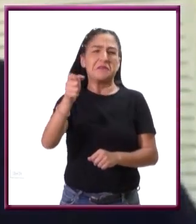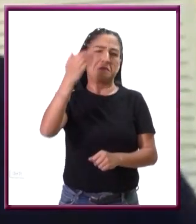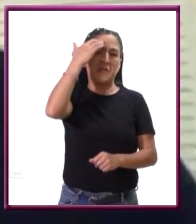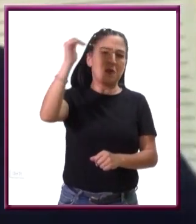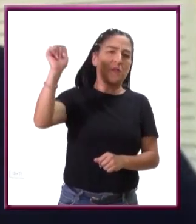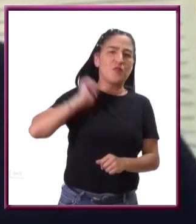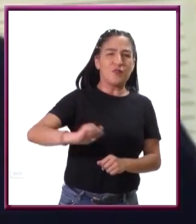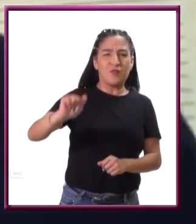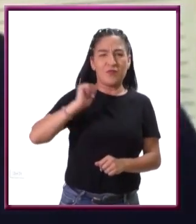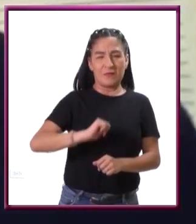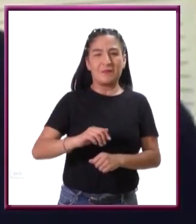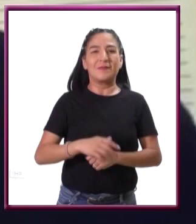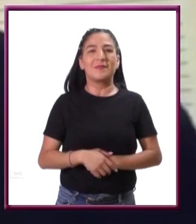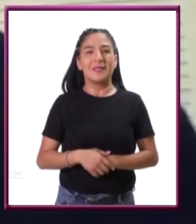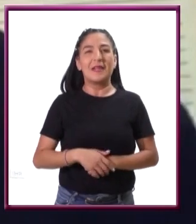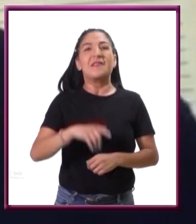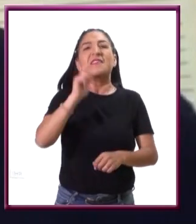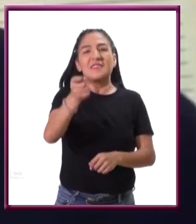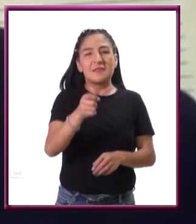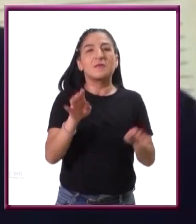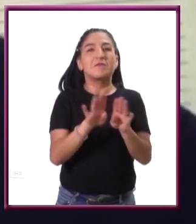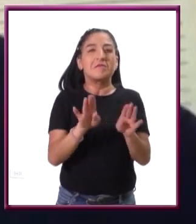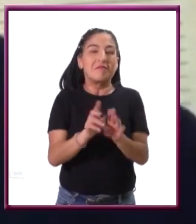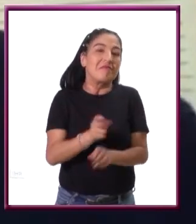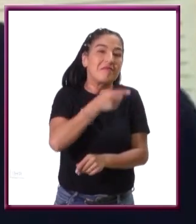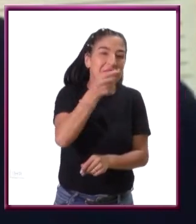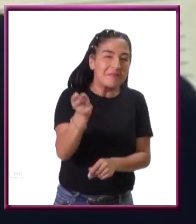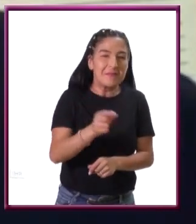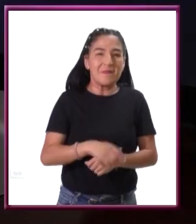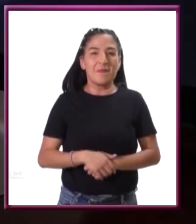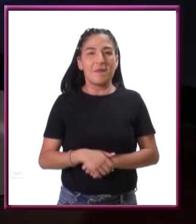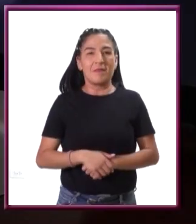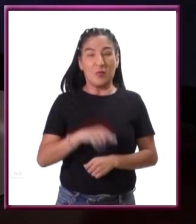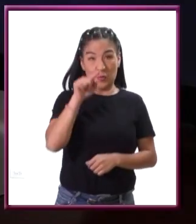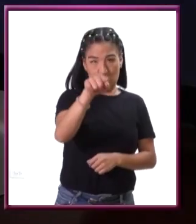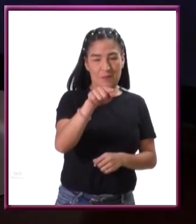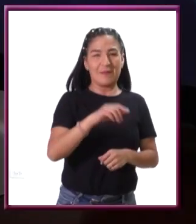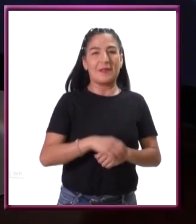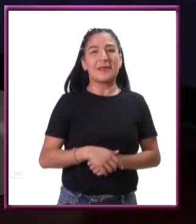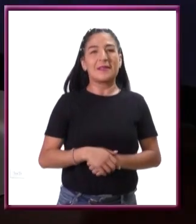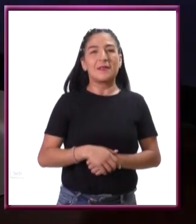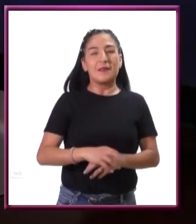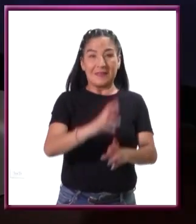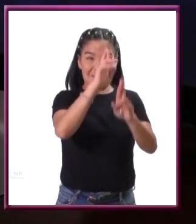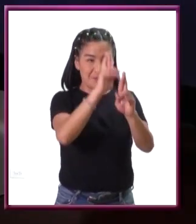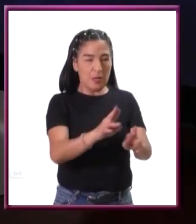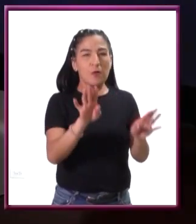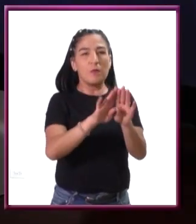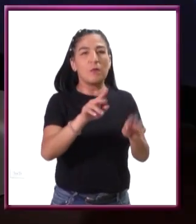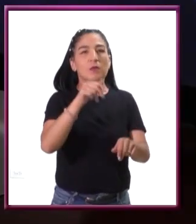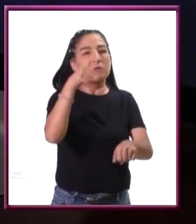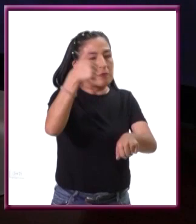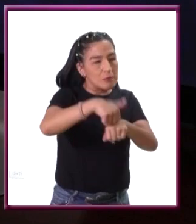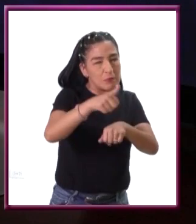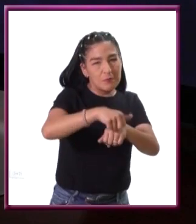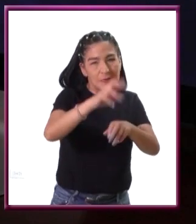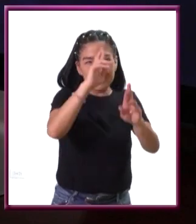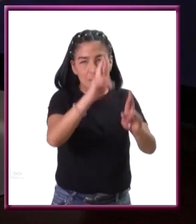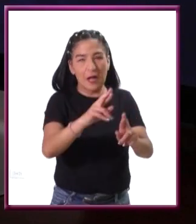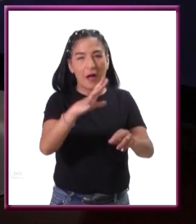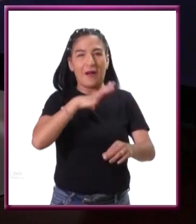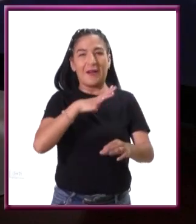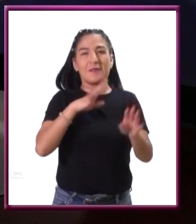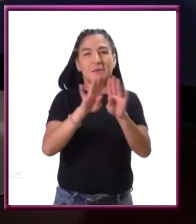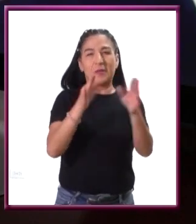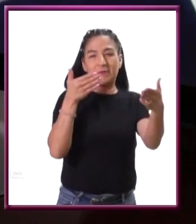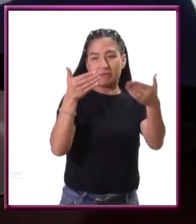usaba, que se supone que si tú respetas esas proporciones, vas a tener imágenes mucho más estéticas,